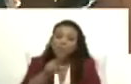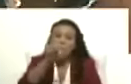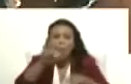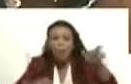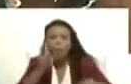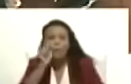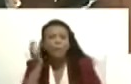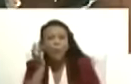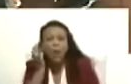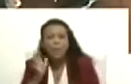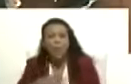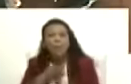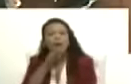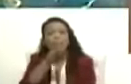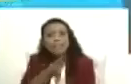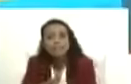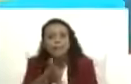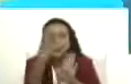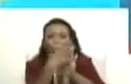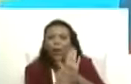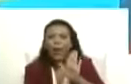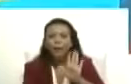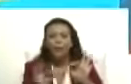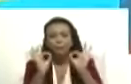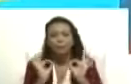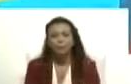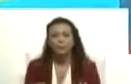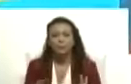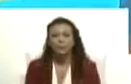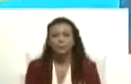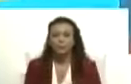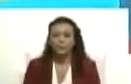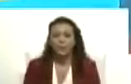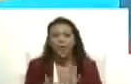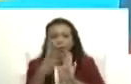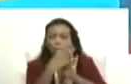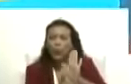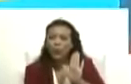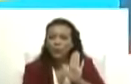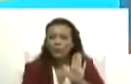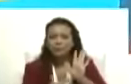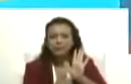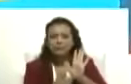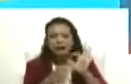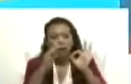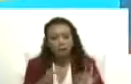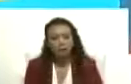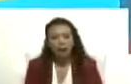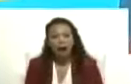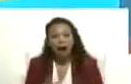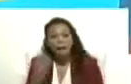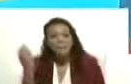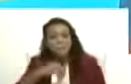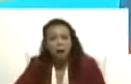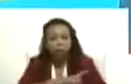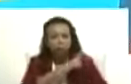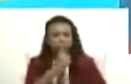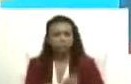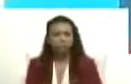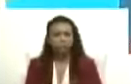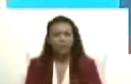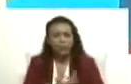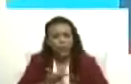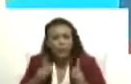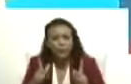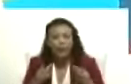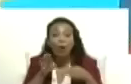haber dado esa inmensa demostración que nos hace más fuertes y que nos